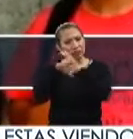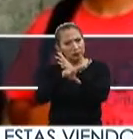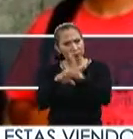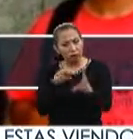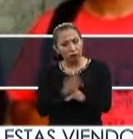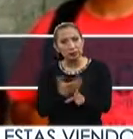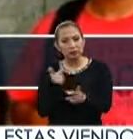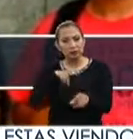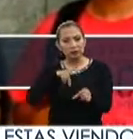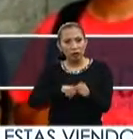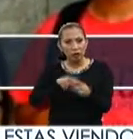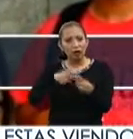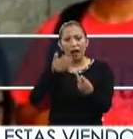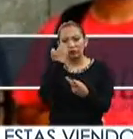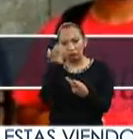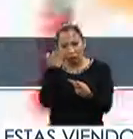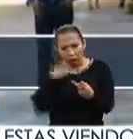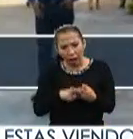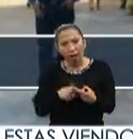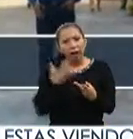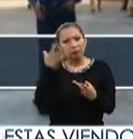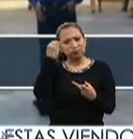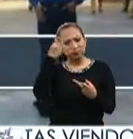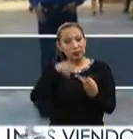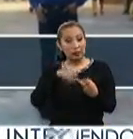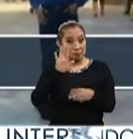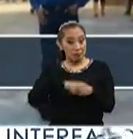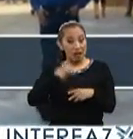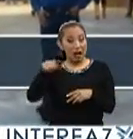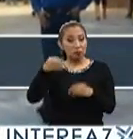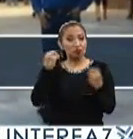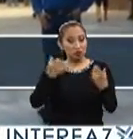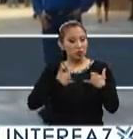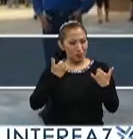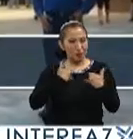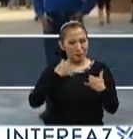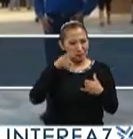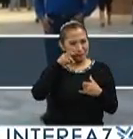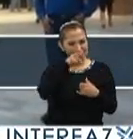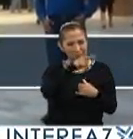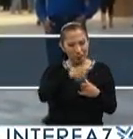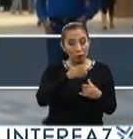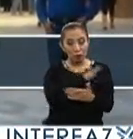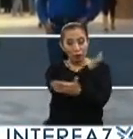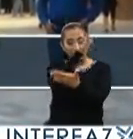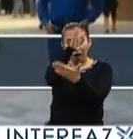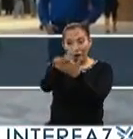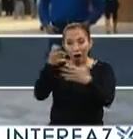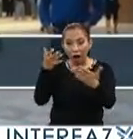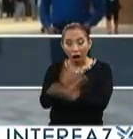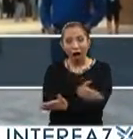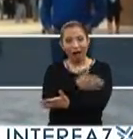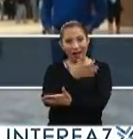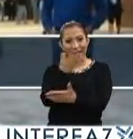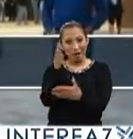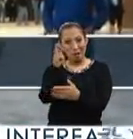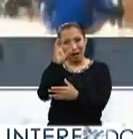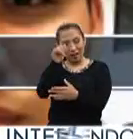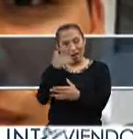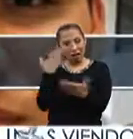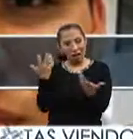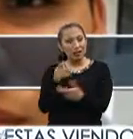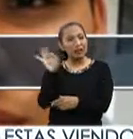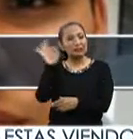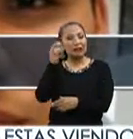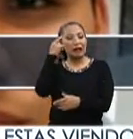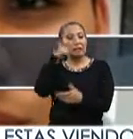aspectos, personal, académico. Más que nada, pues muchos jóvenes al llegar a este tipo de convocatorias,